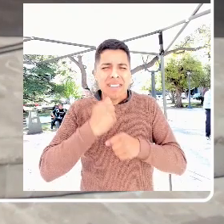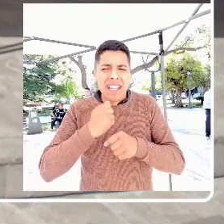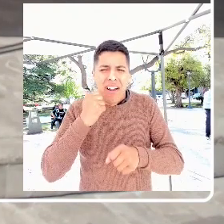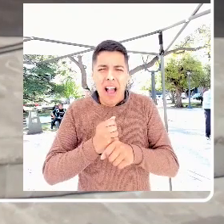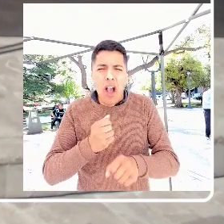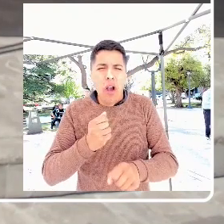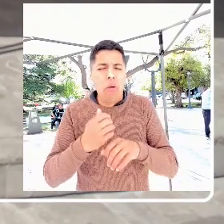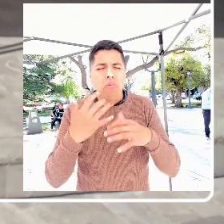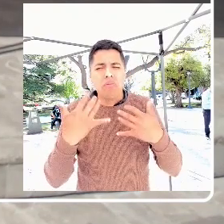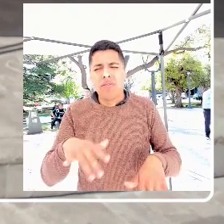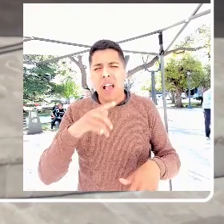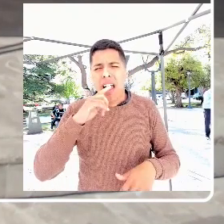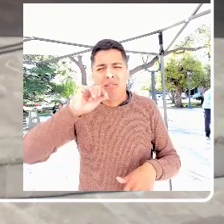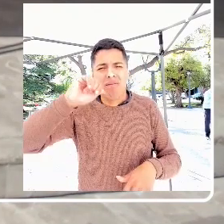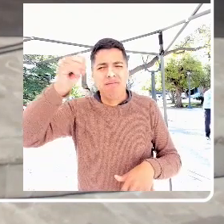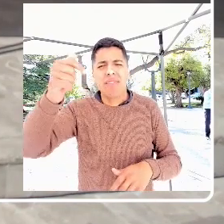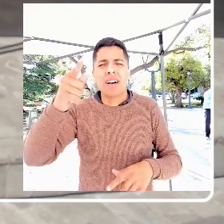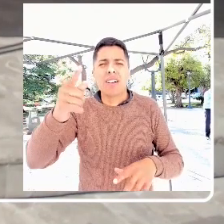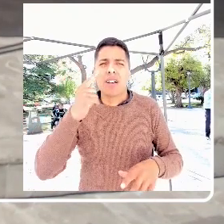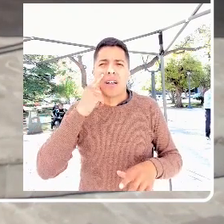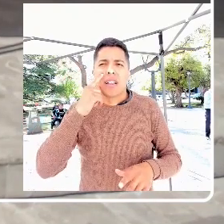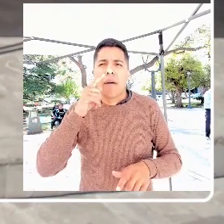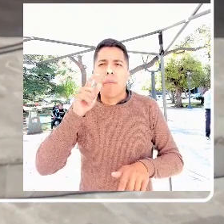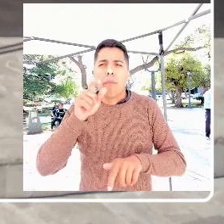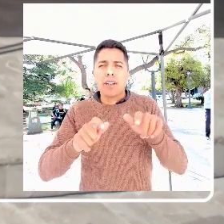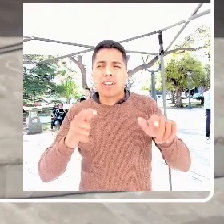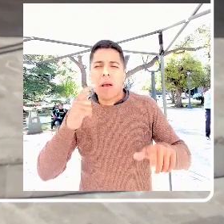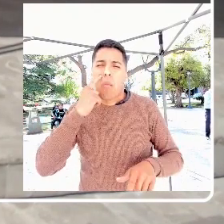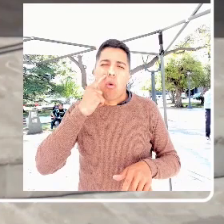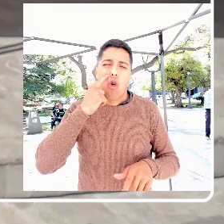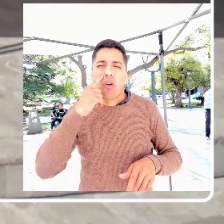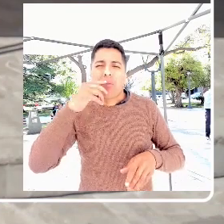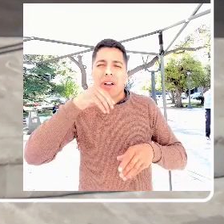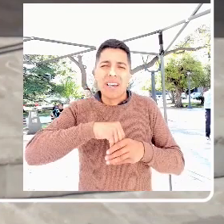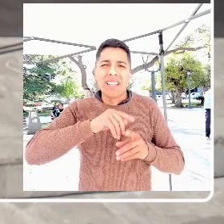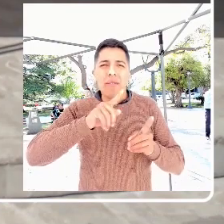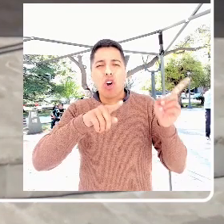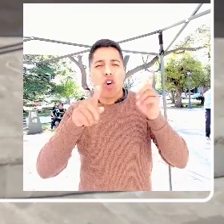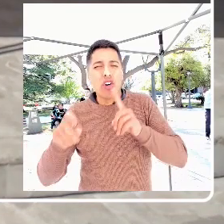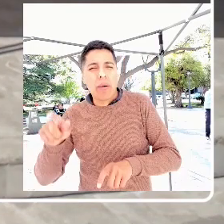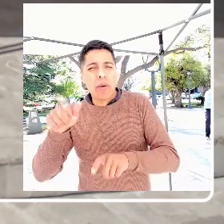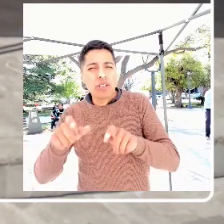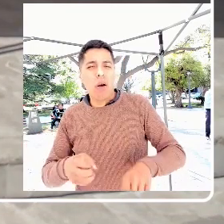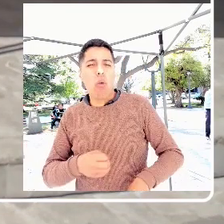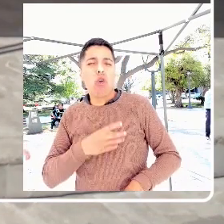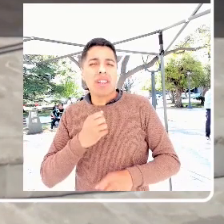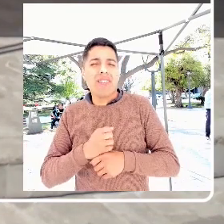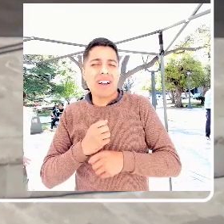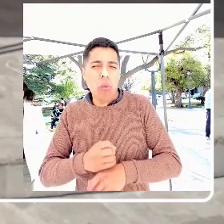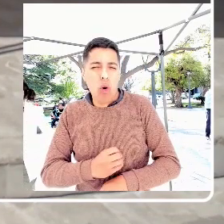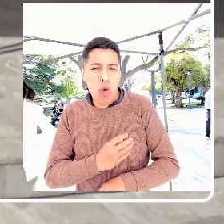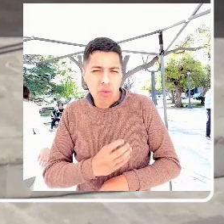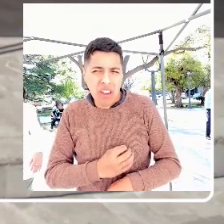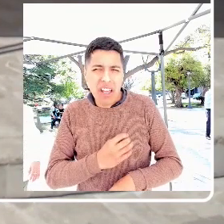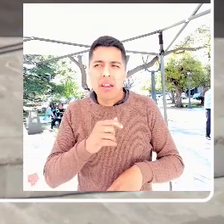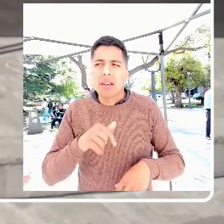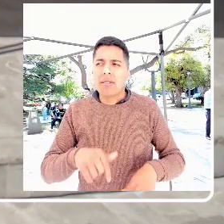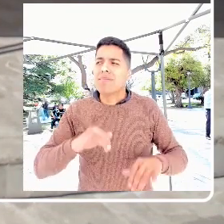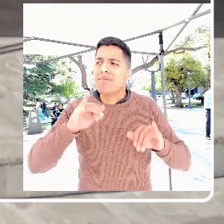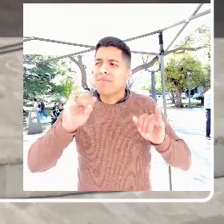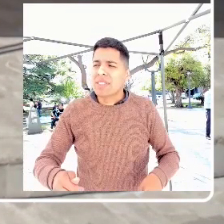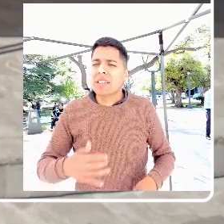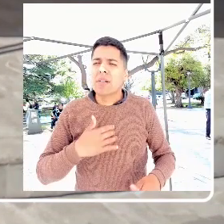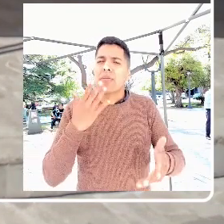municipal, provincial y voluntarios. Concejal Silvina Anfuso tiene la palabra. Sí, señor presidente, es para solicitar